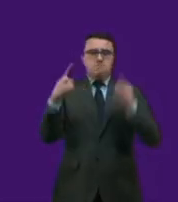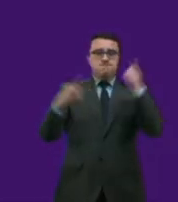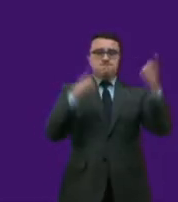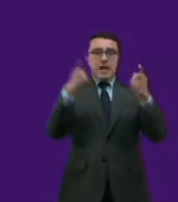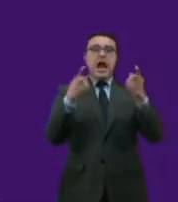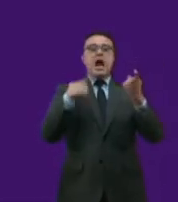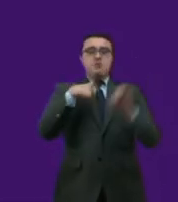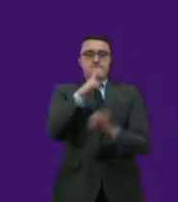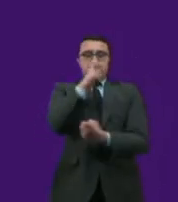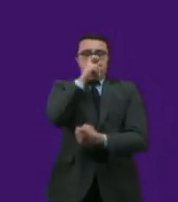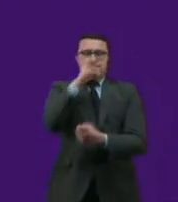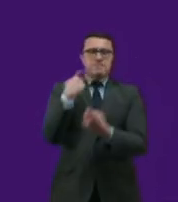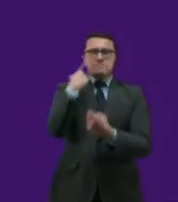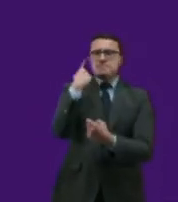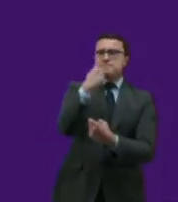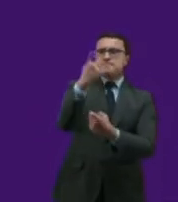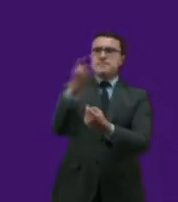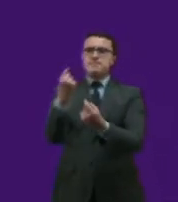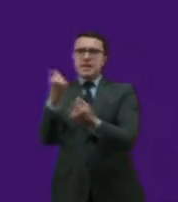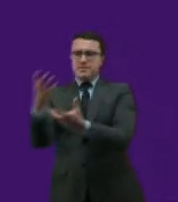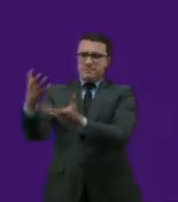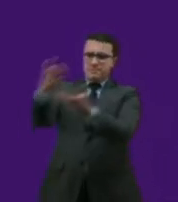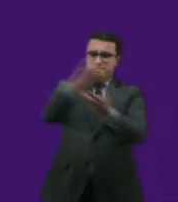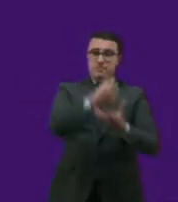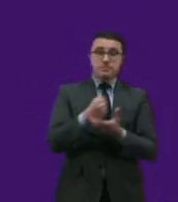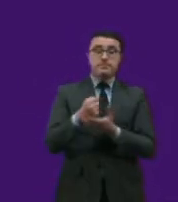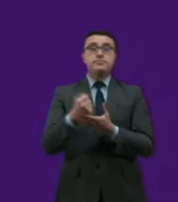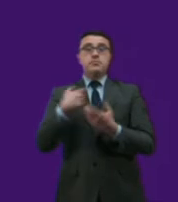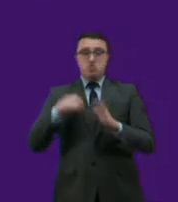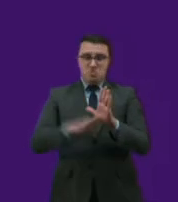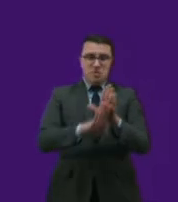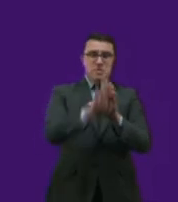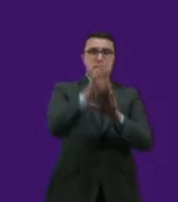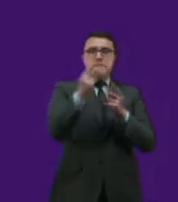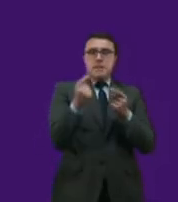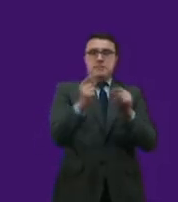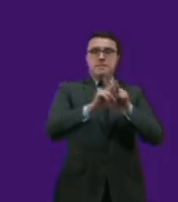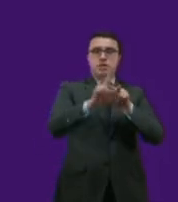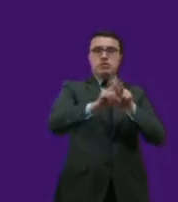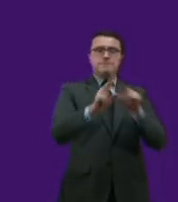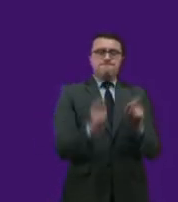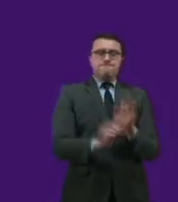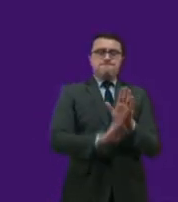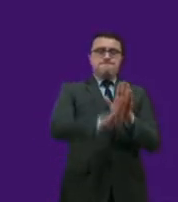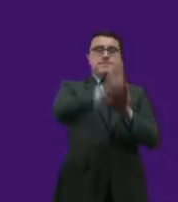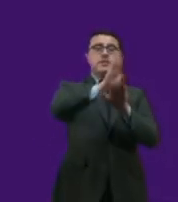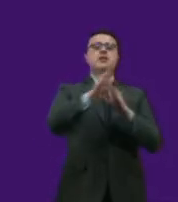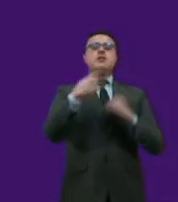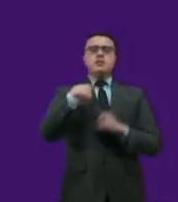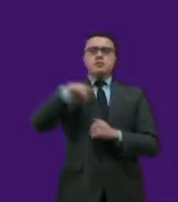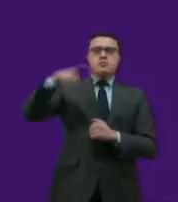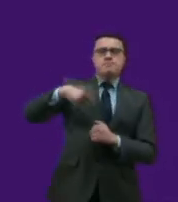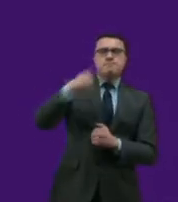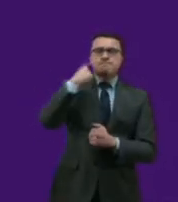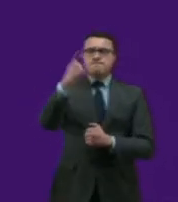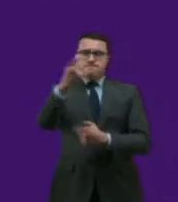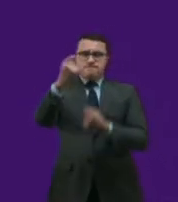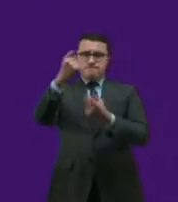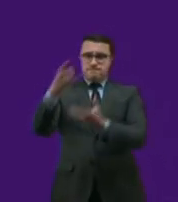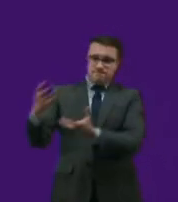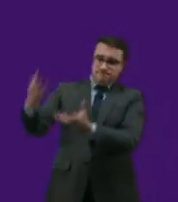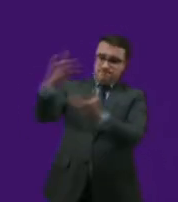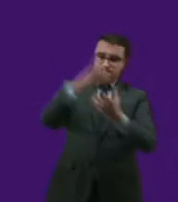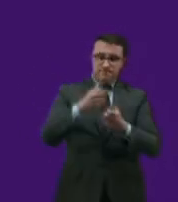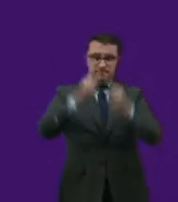capital. Porque para el crecimiento y para la velocidad que necesitamos, a mí me obliga a buscar y a estar buscando capital para poder